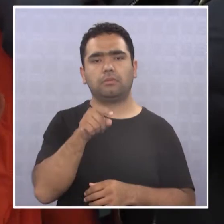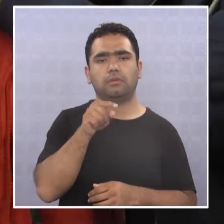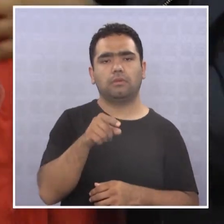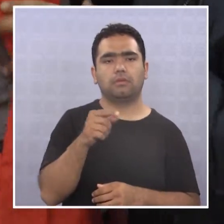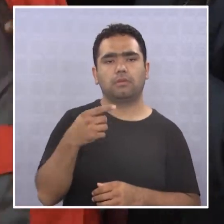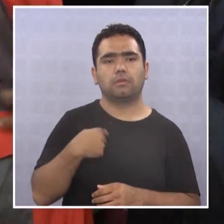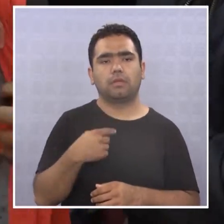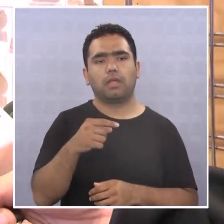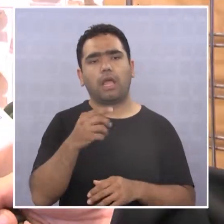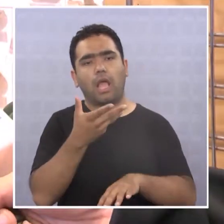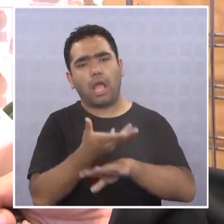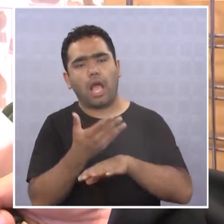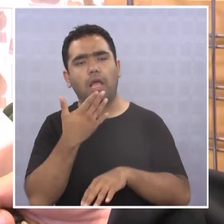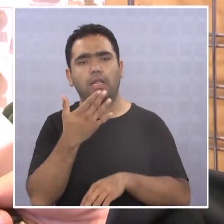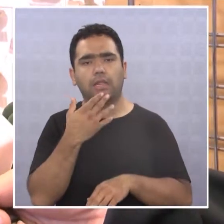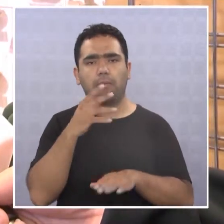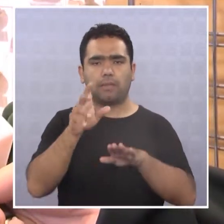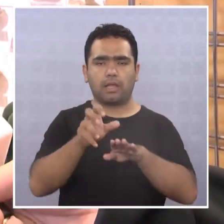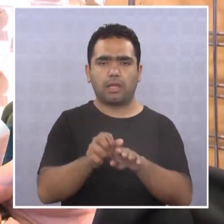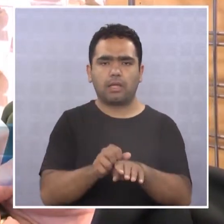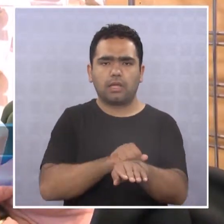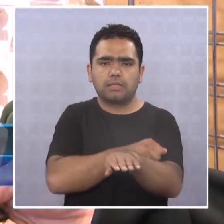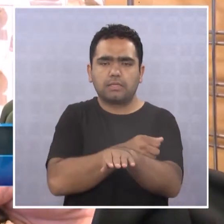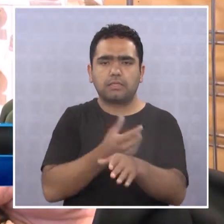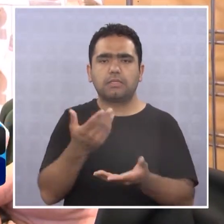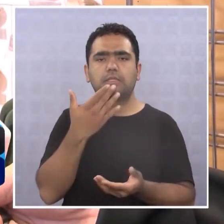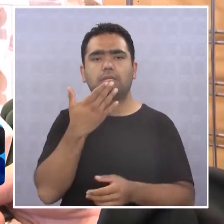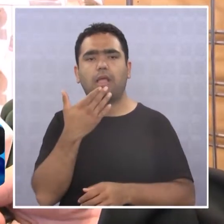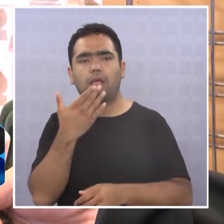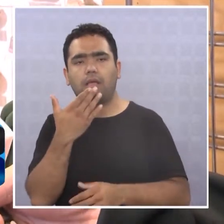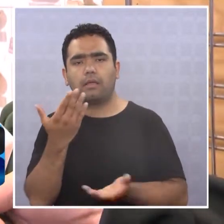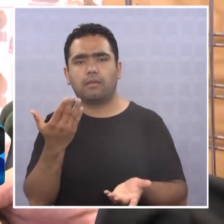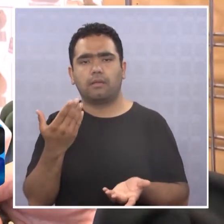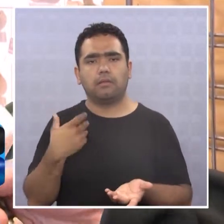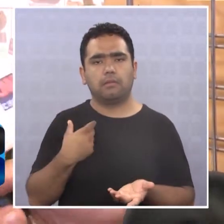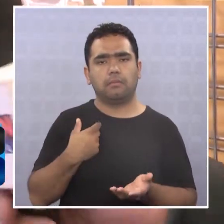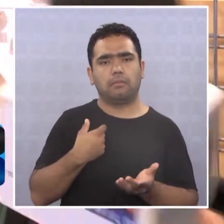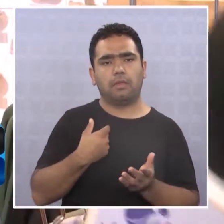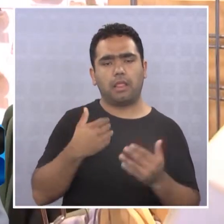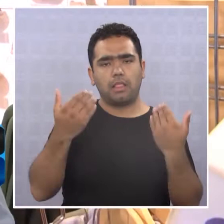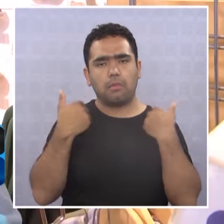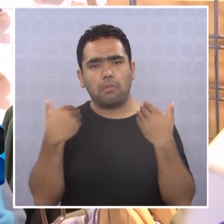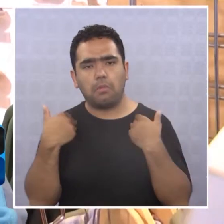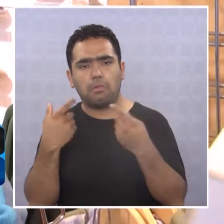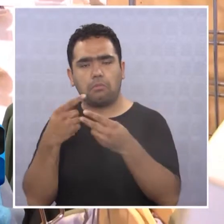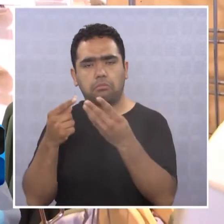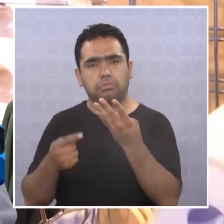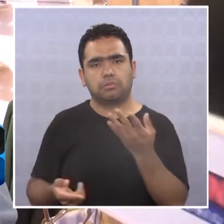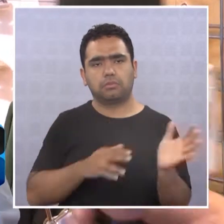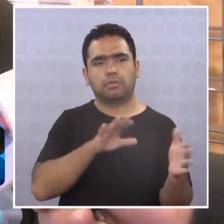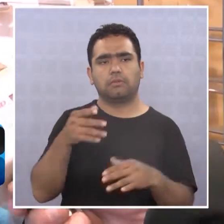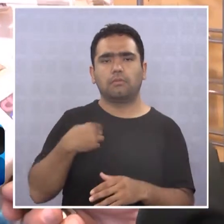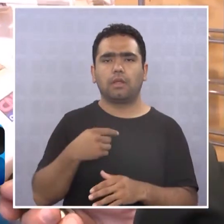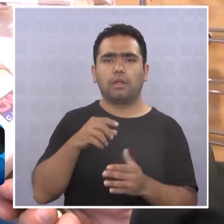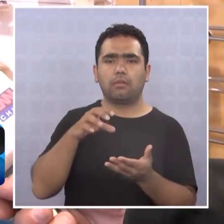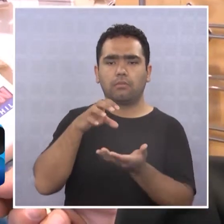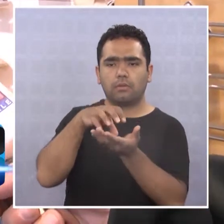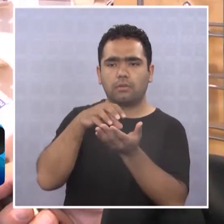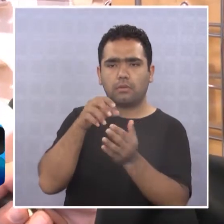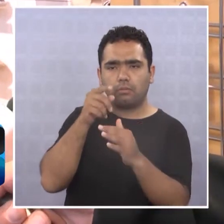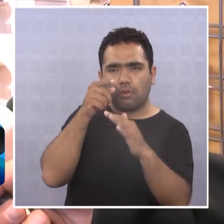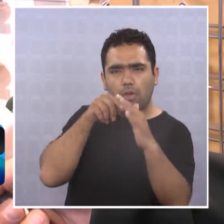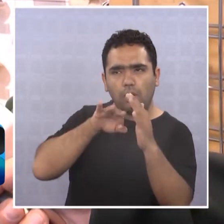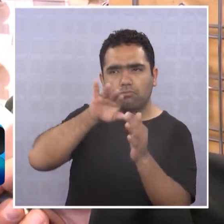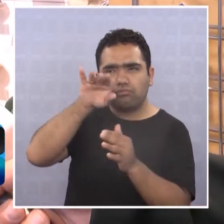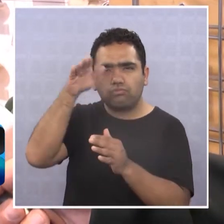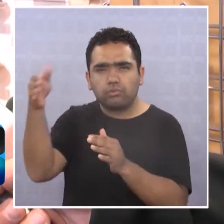la línea de caseta también zapatilla primera estaba deportiva y para subir el interior tenemos también